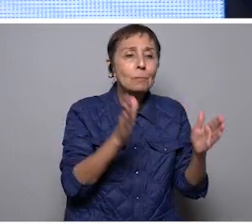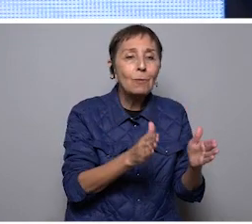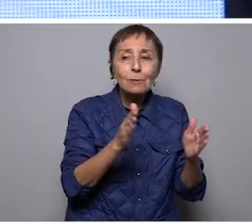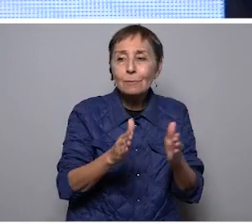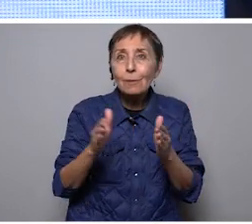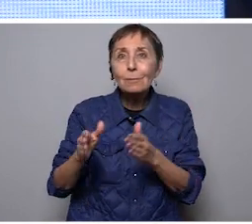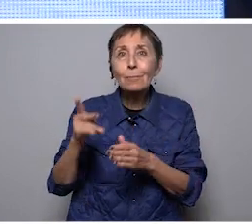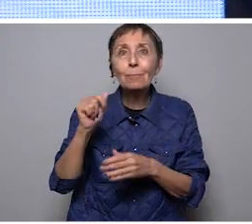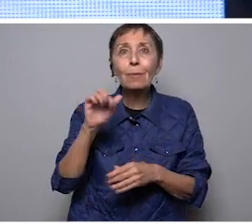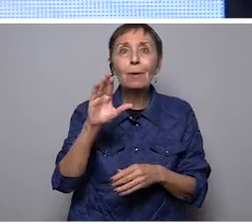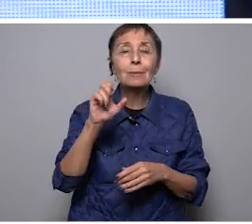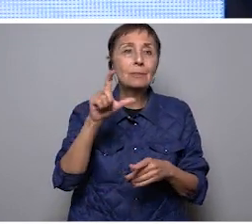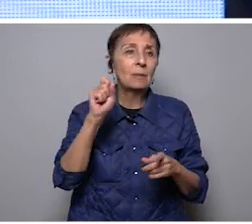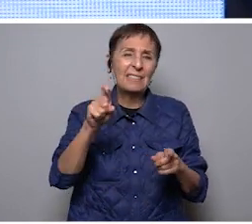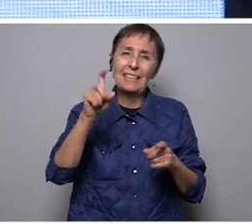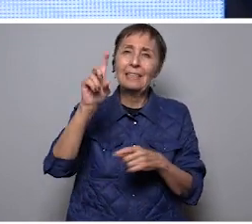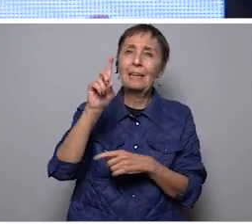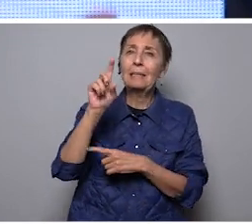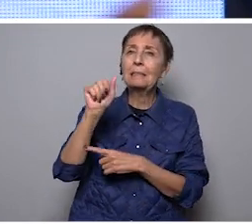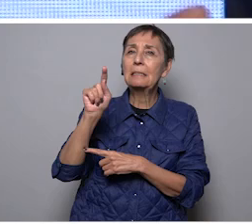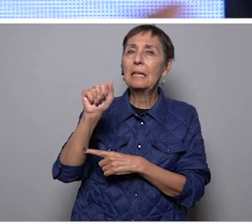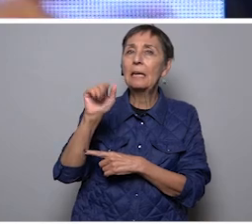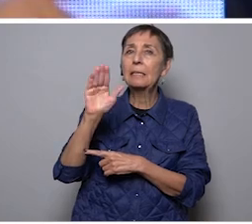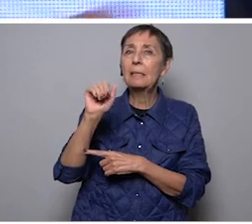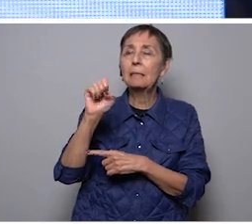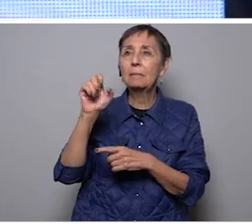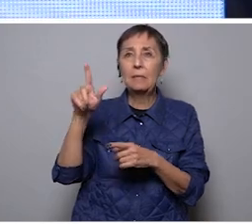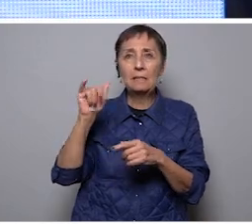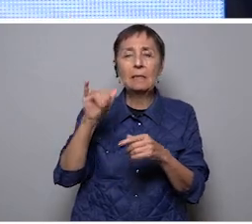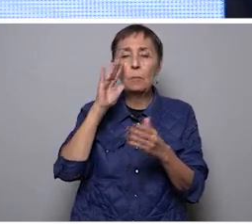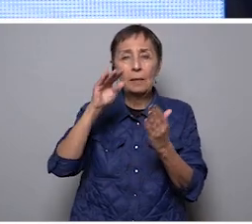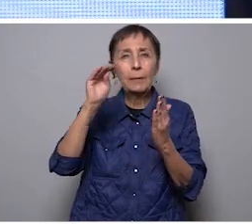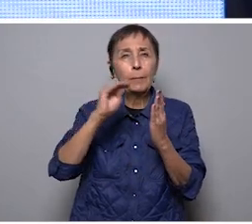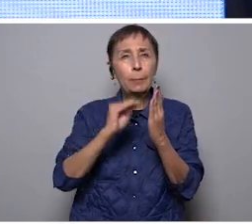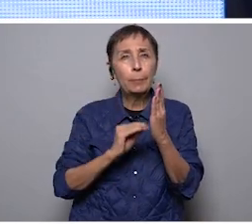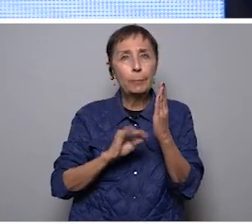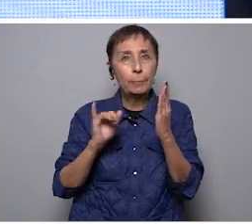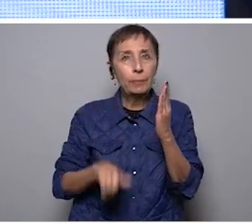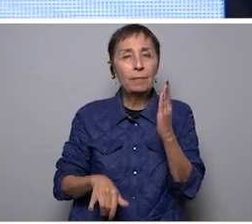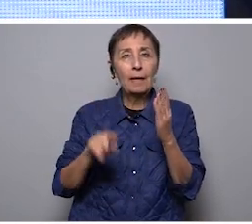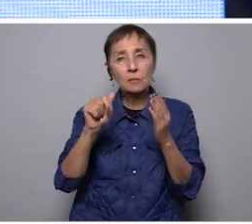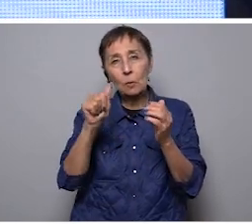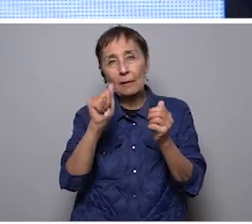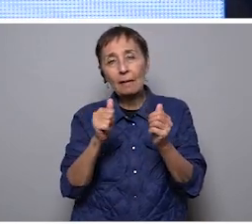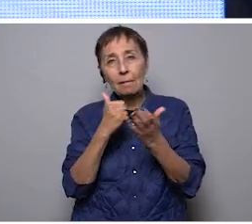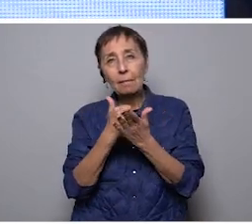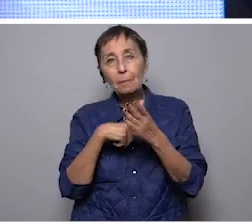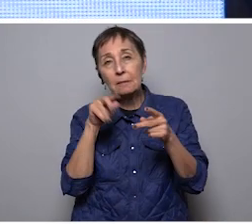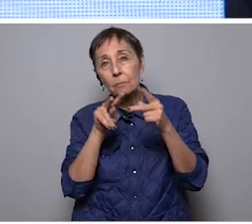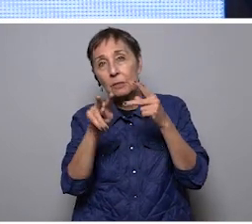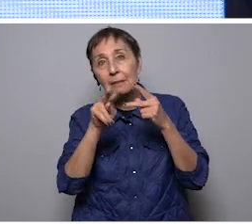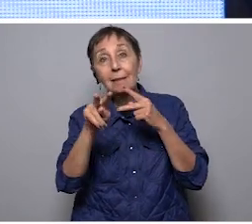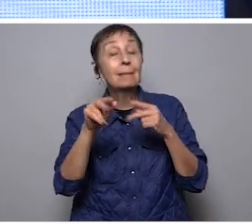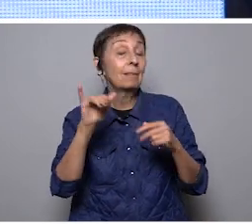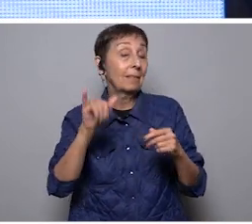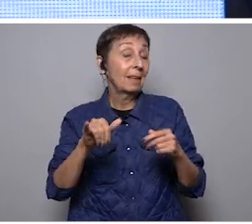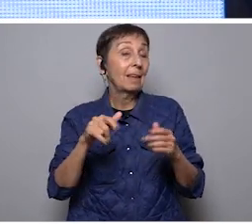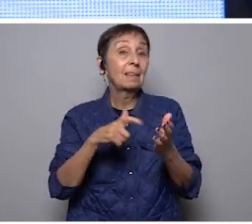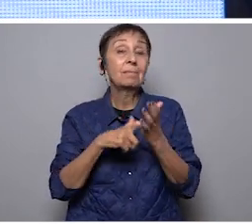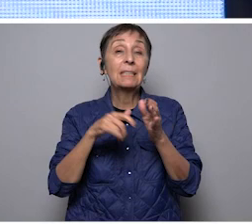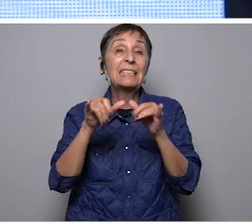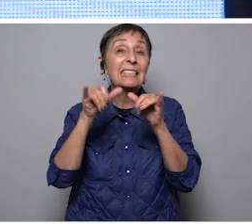sean usables para predecir cosas Pues eso requiere sistemas de de de manejo de datos Y de que y de